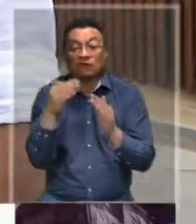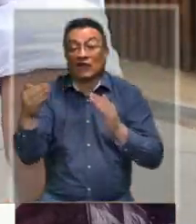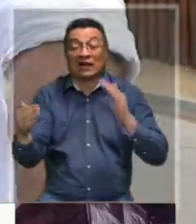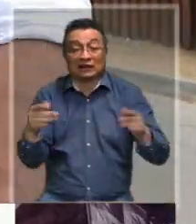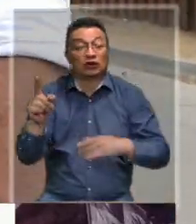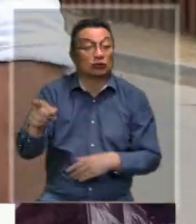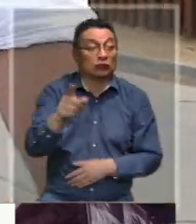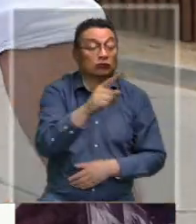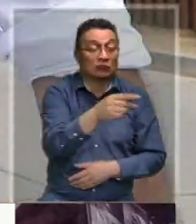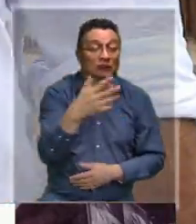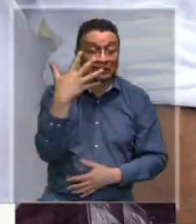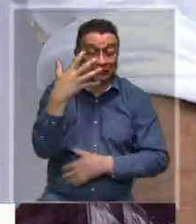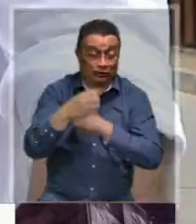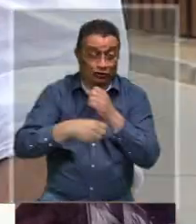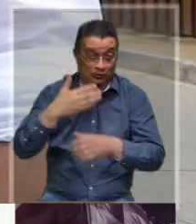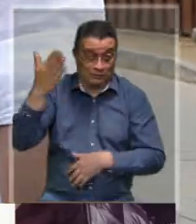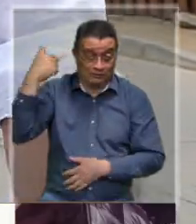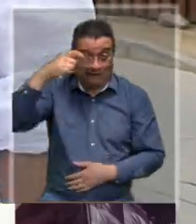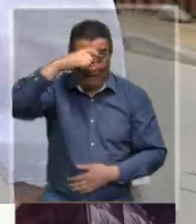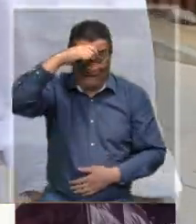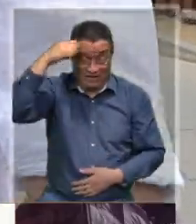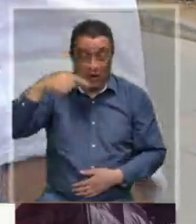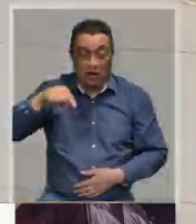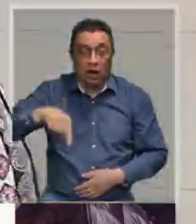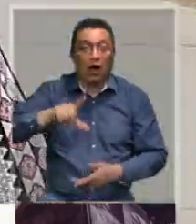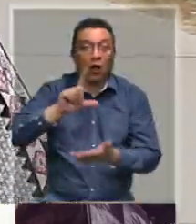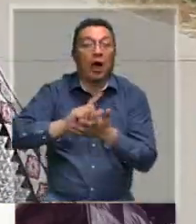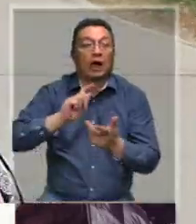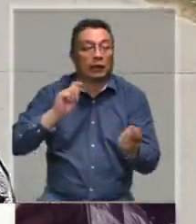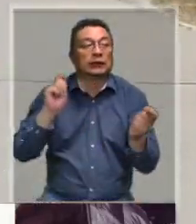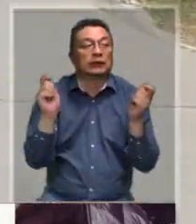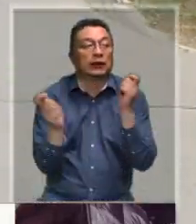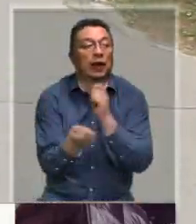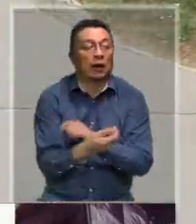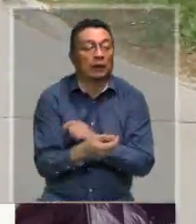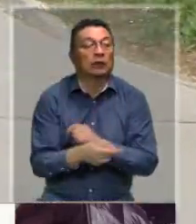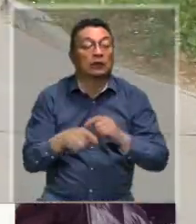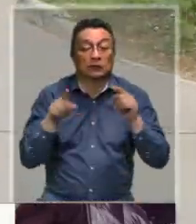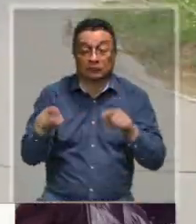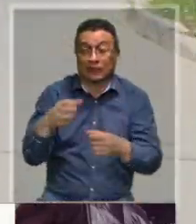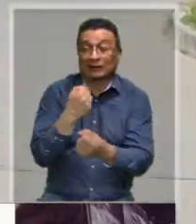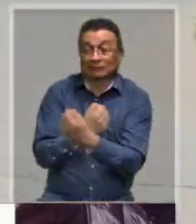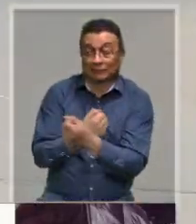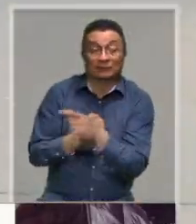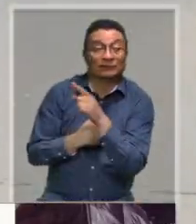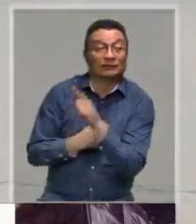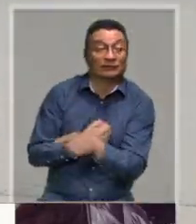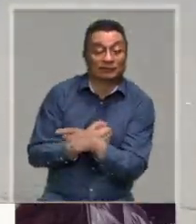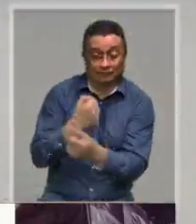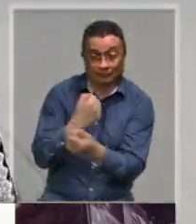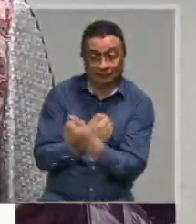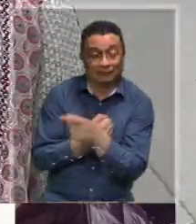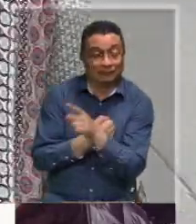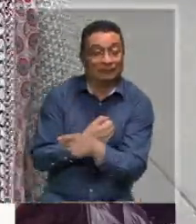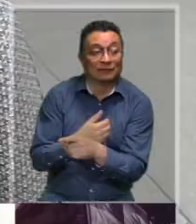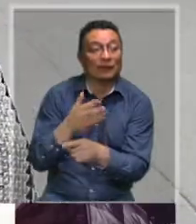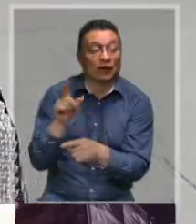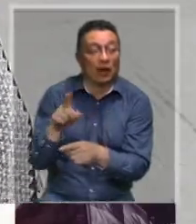pasó ese verano hace 5 años y cómo este lugar ha ido cambiando. La parte del retén. Sí, eso que es